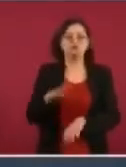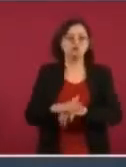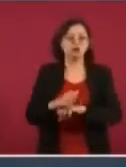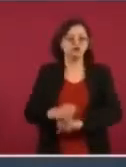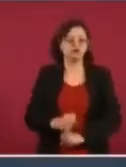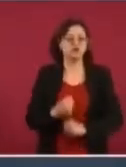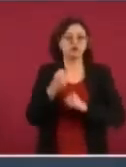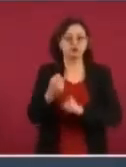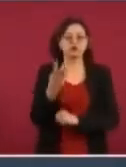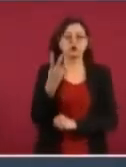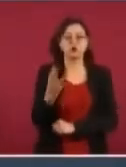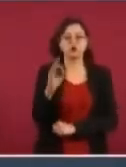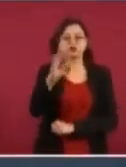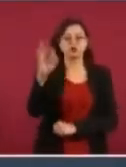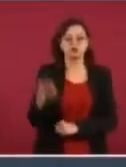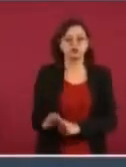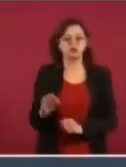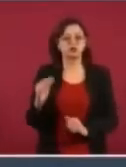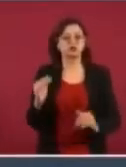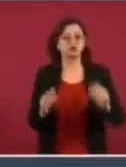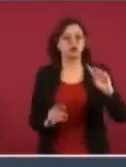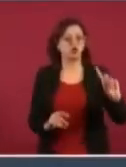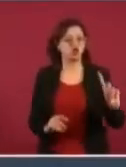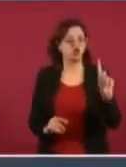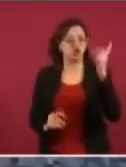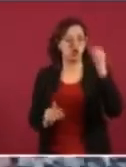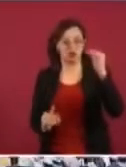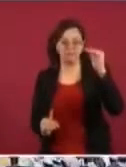4% con relación al dólar.